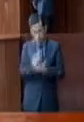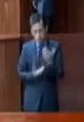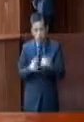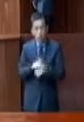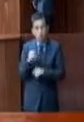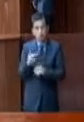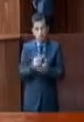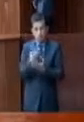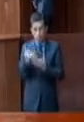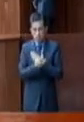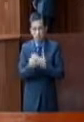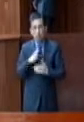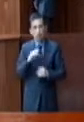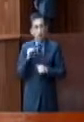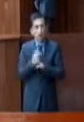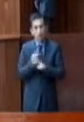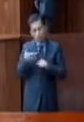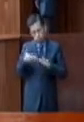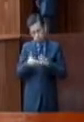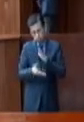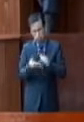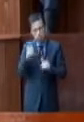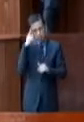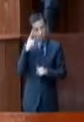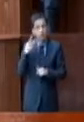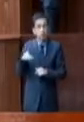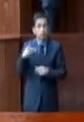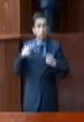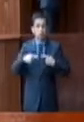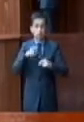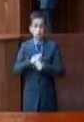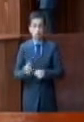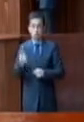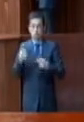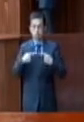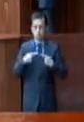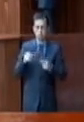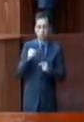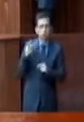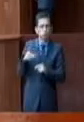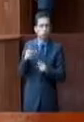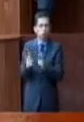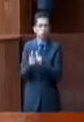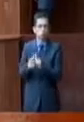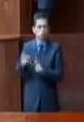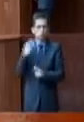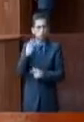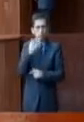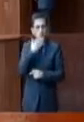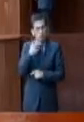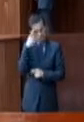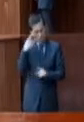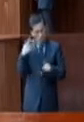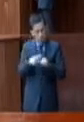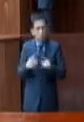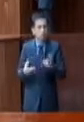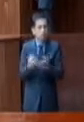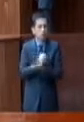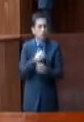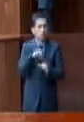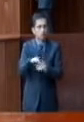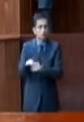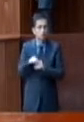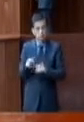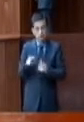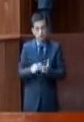actualizan los elementos personal o subjetivo así como objetivo o material respecto a la difusión de propaganda gubernamental en periodo prohibido por